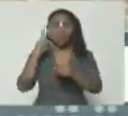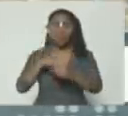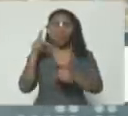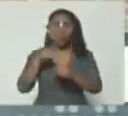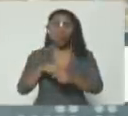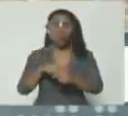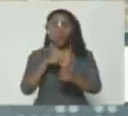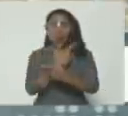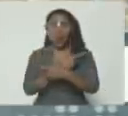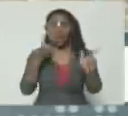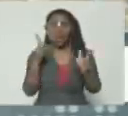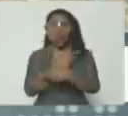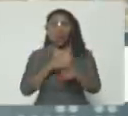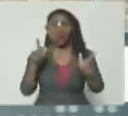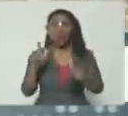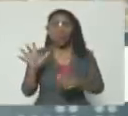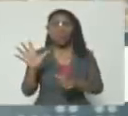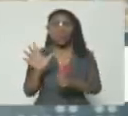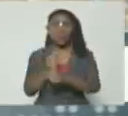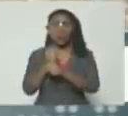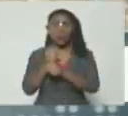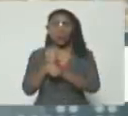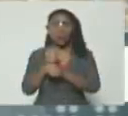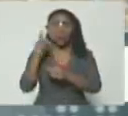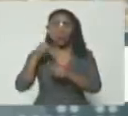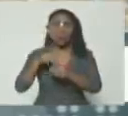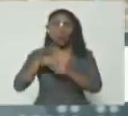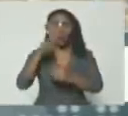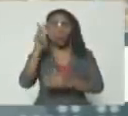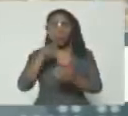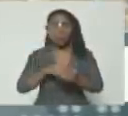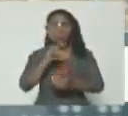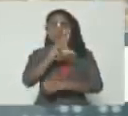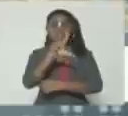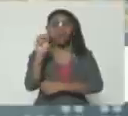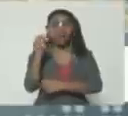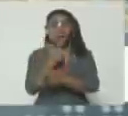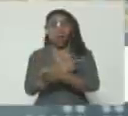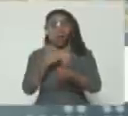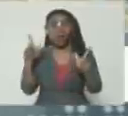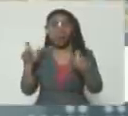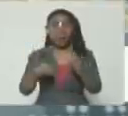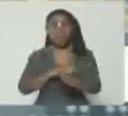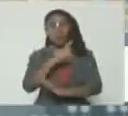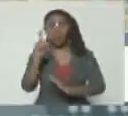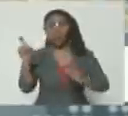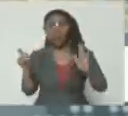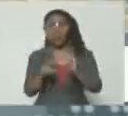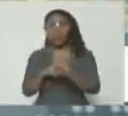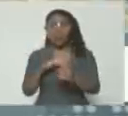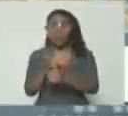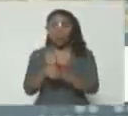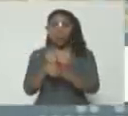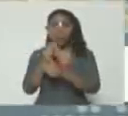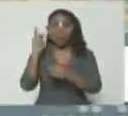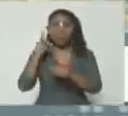libre, libre de la dependencia del petróleo. 2030, libre total de la dependencia del